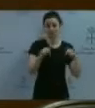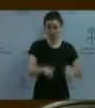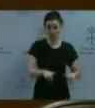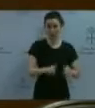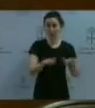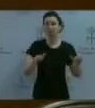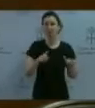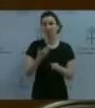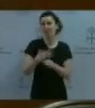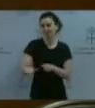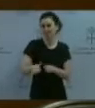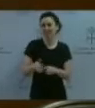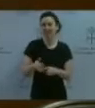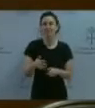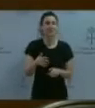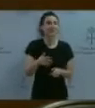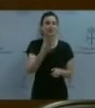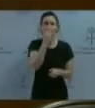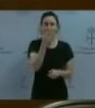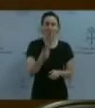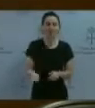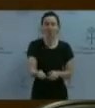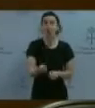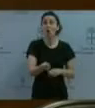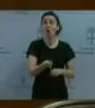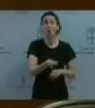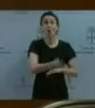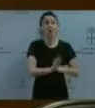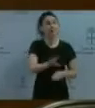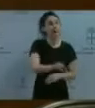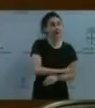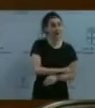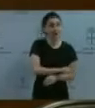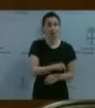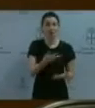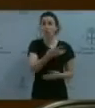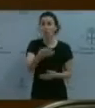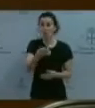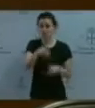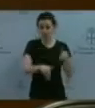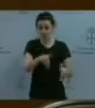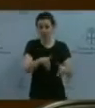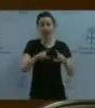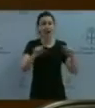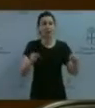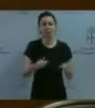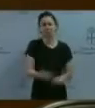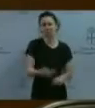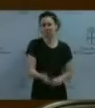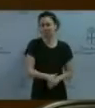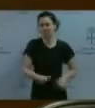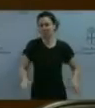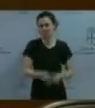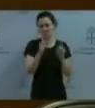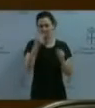comprar el pan. Pueden comprobarlo en mi lista, más de 400 votos. Los asturianos no le están dando importancia al asunto del asturiano en esta